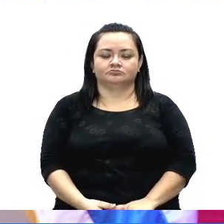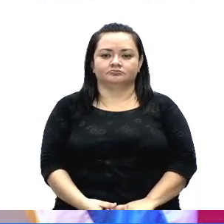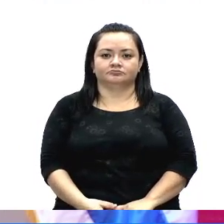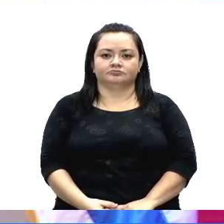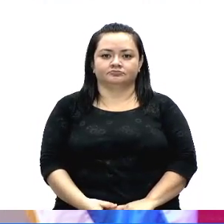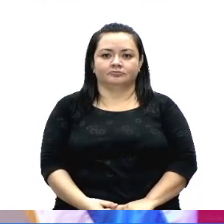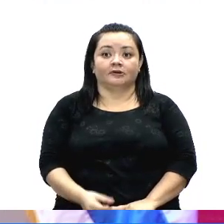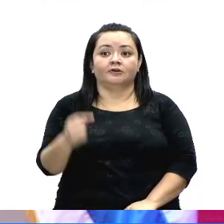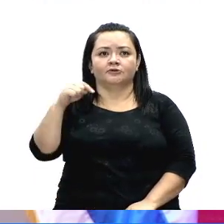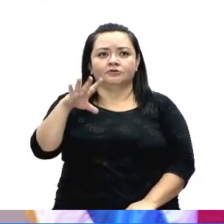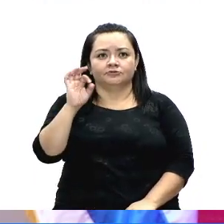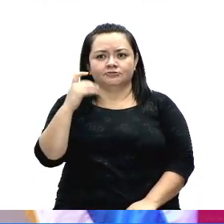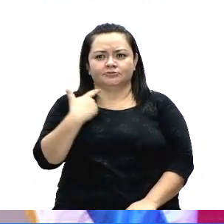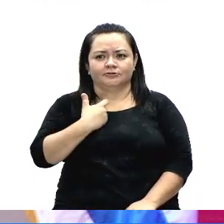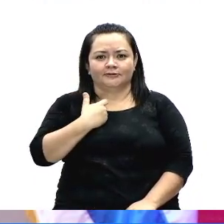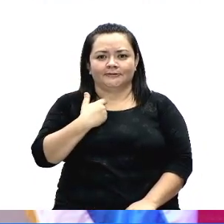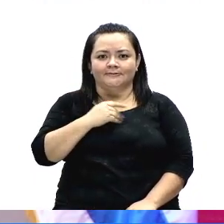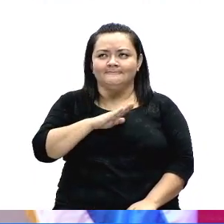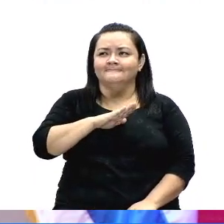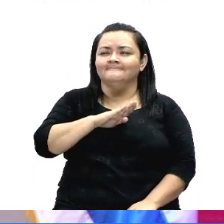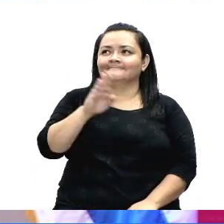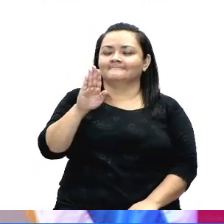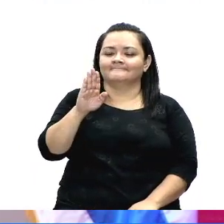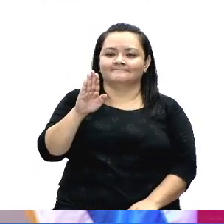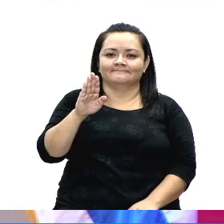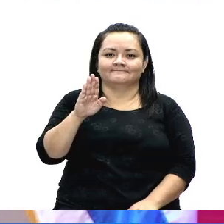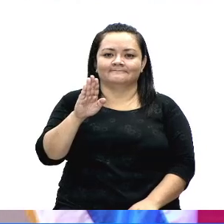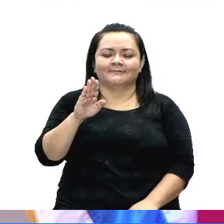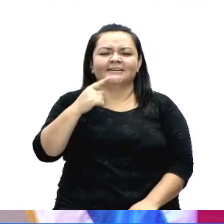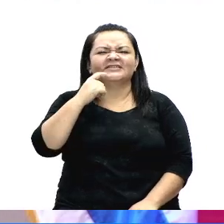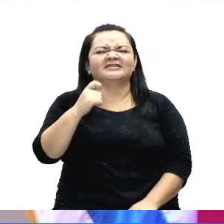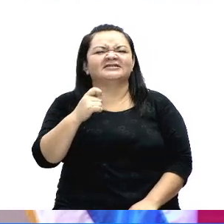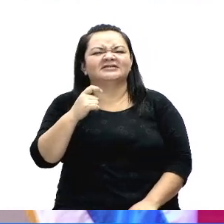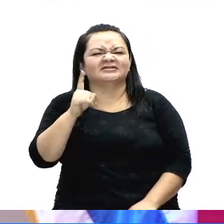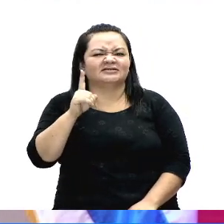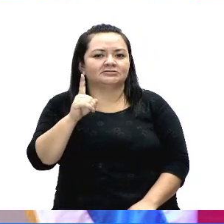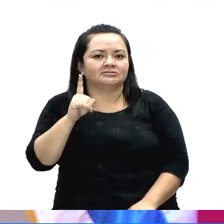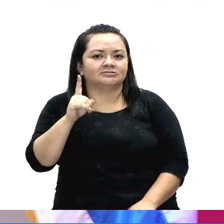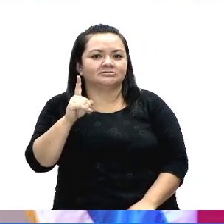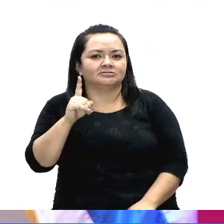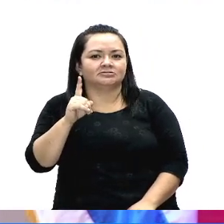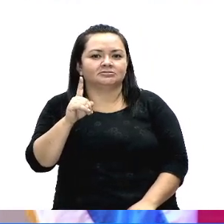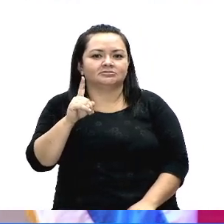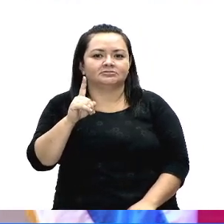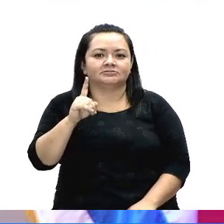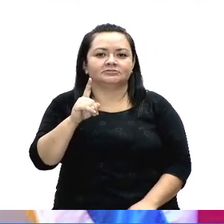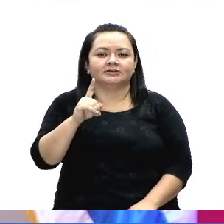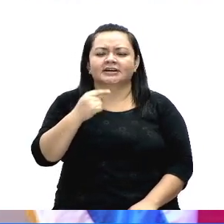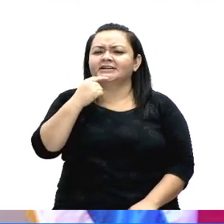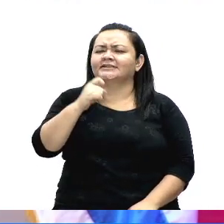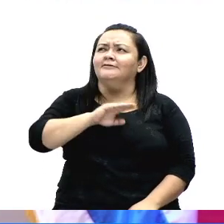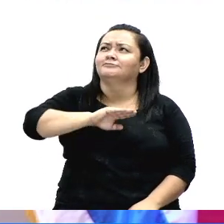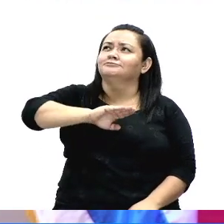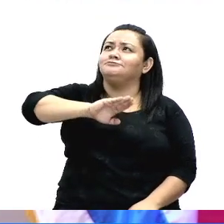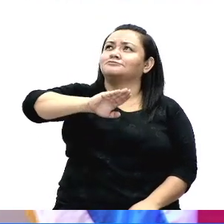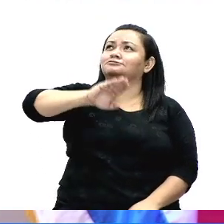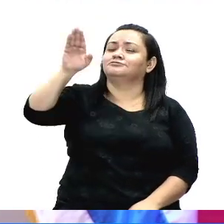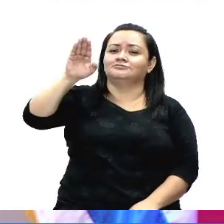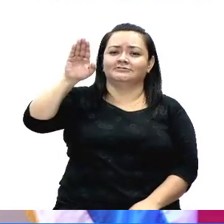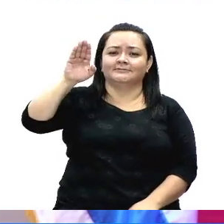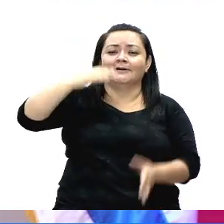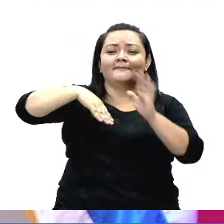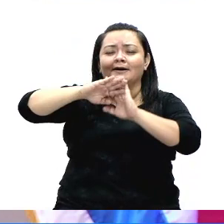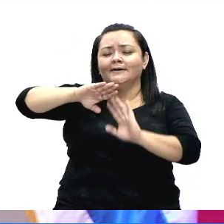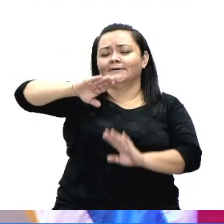había uno que subía directo quien era mi hermano quien subía directo hasta la punta lo más